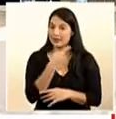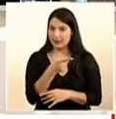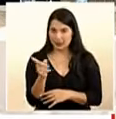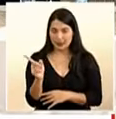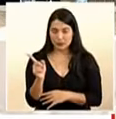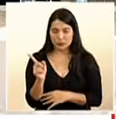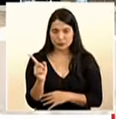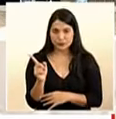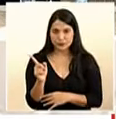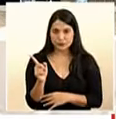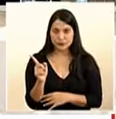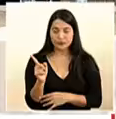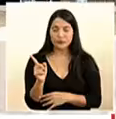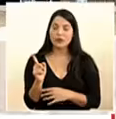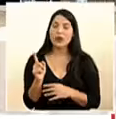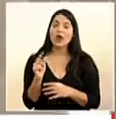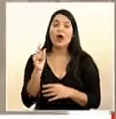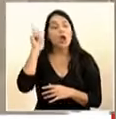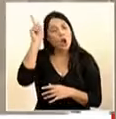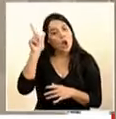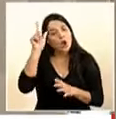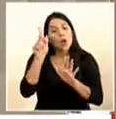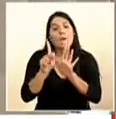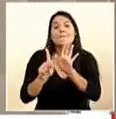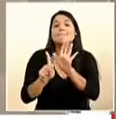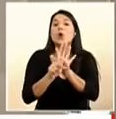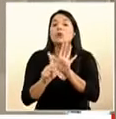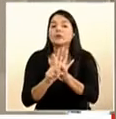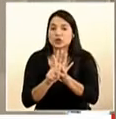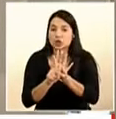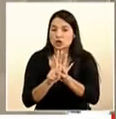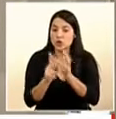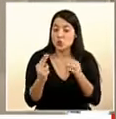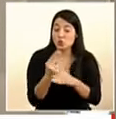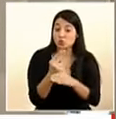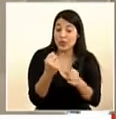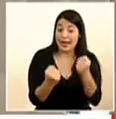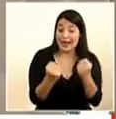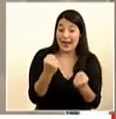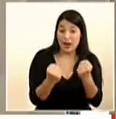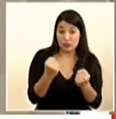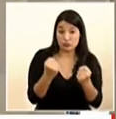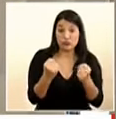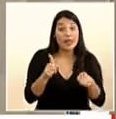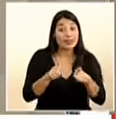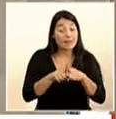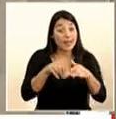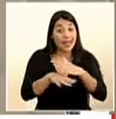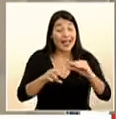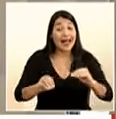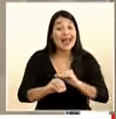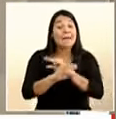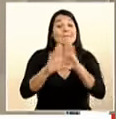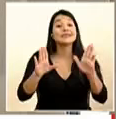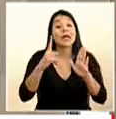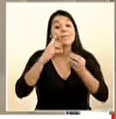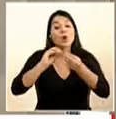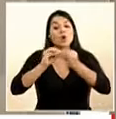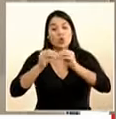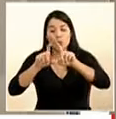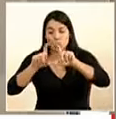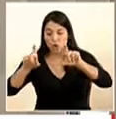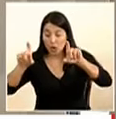obviamente la restricción vehicular- ampliada ya incluso por placas en el día de este desde este